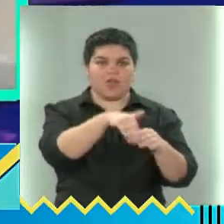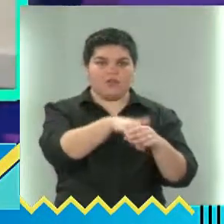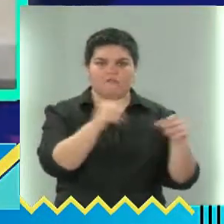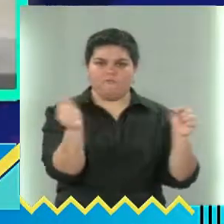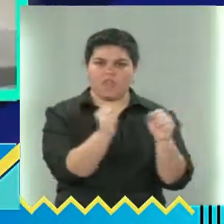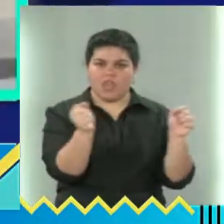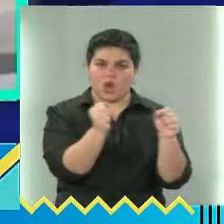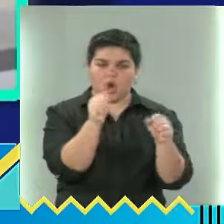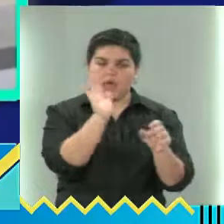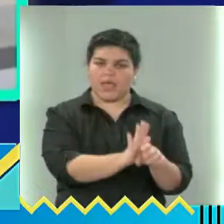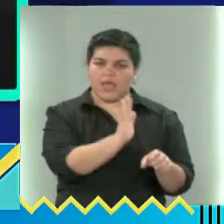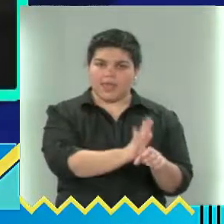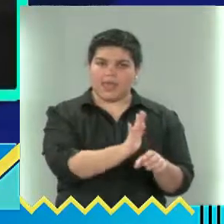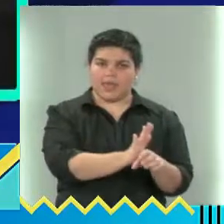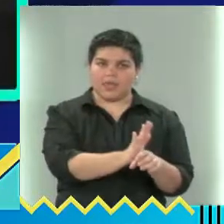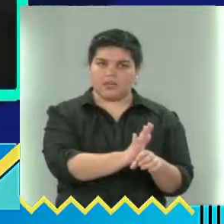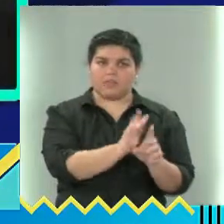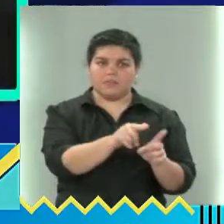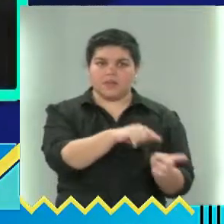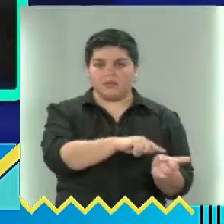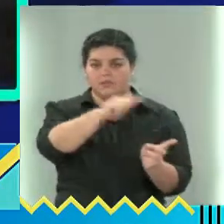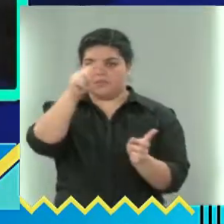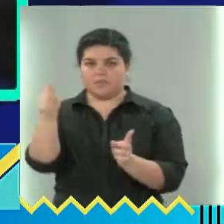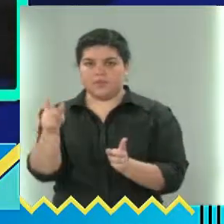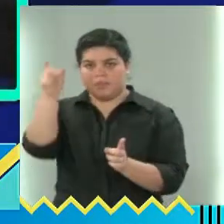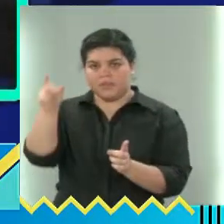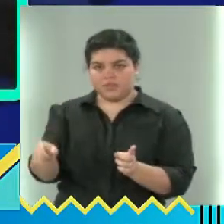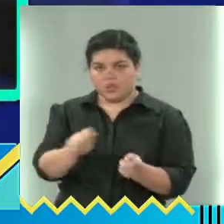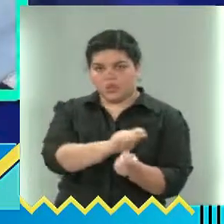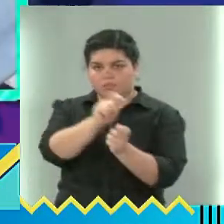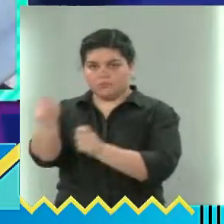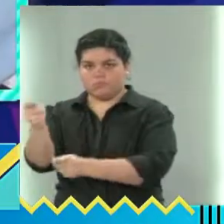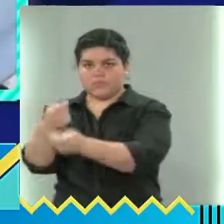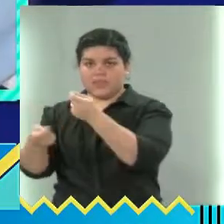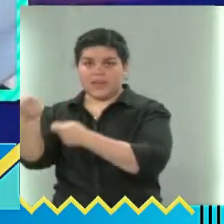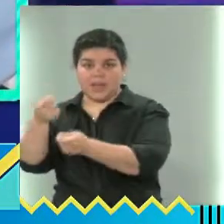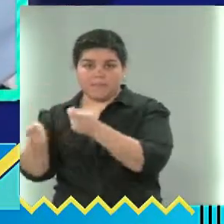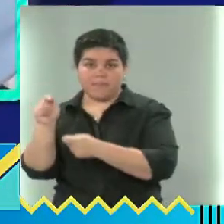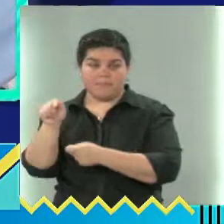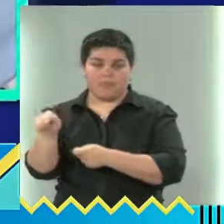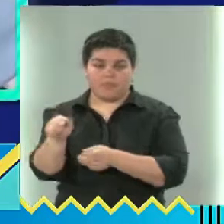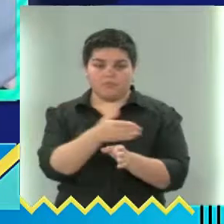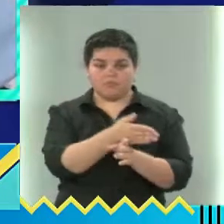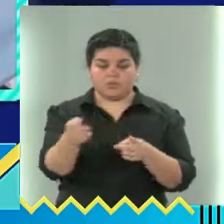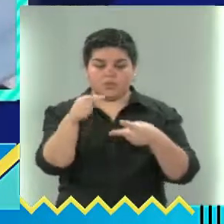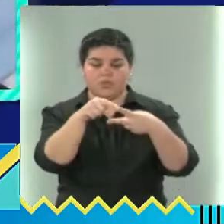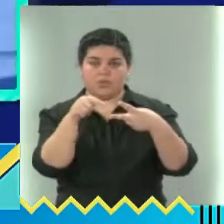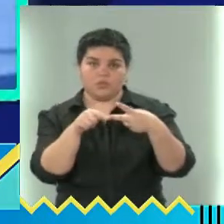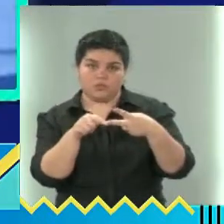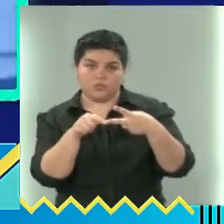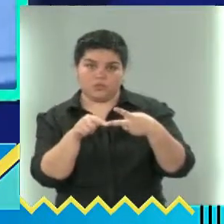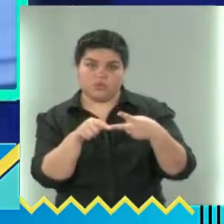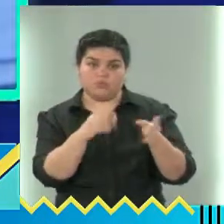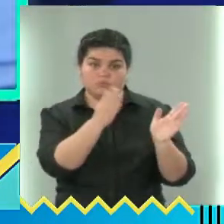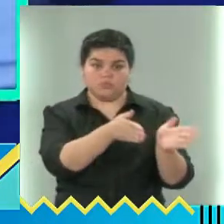para transfundirse y desde la heladera hasta que llega al paciente. Entonces, trabajar en